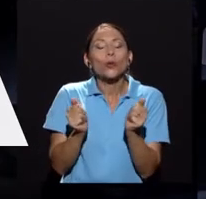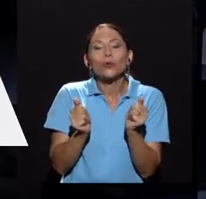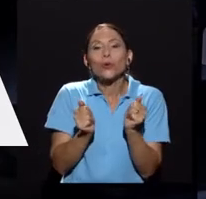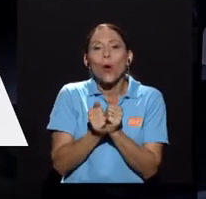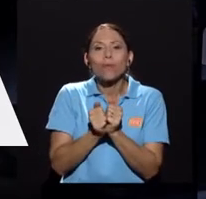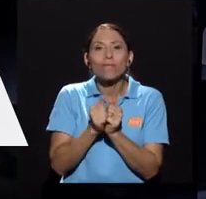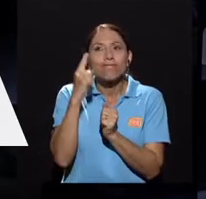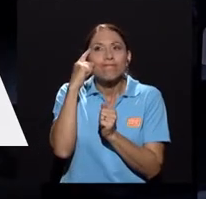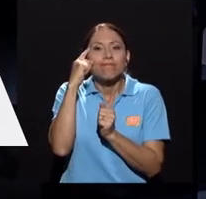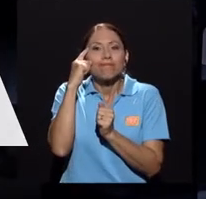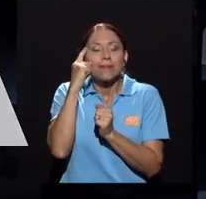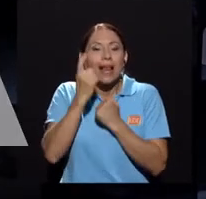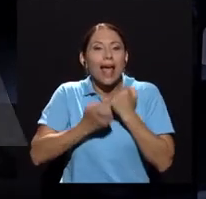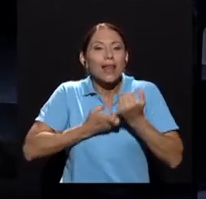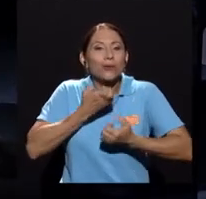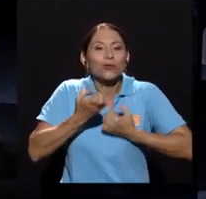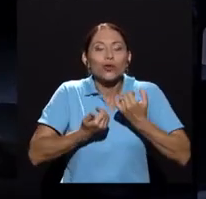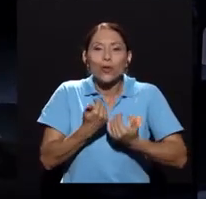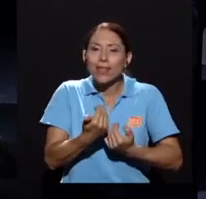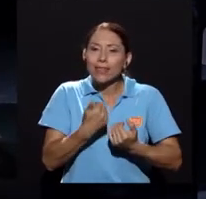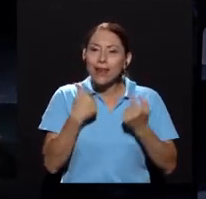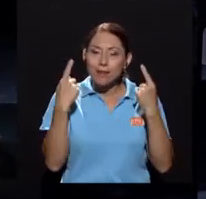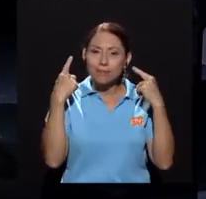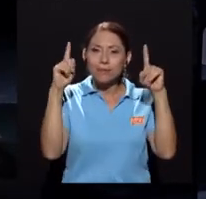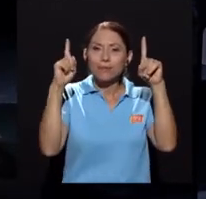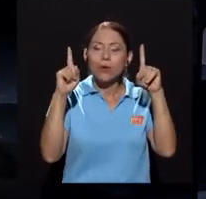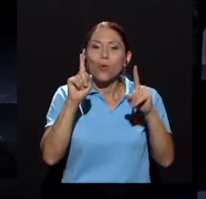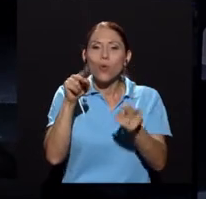de un hospital